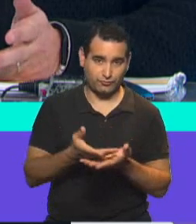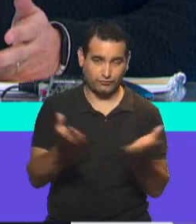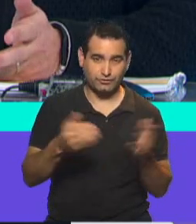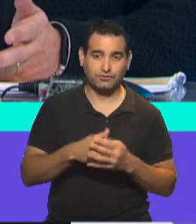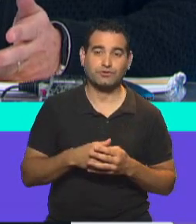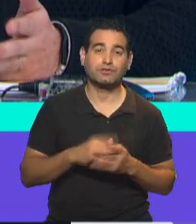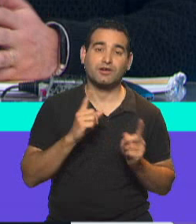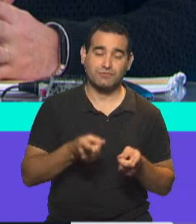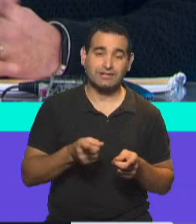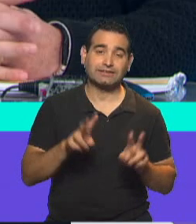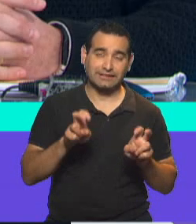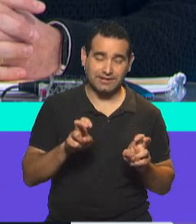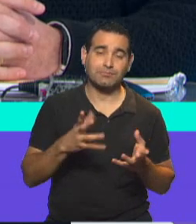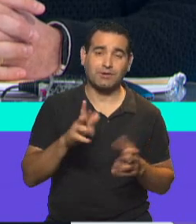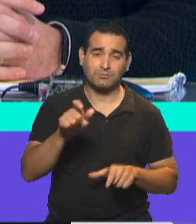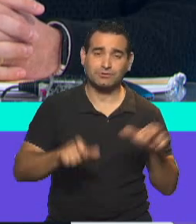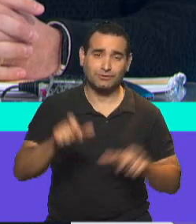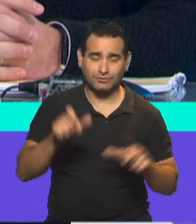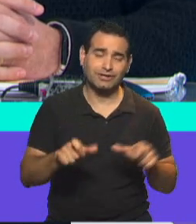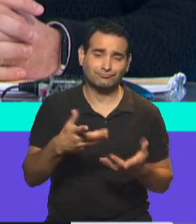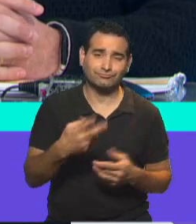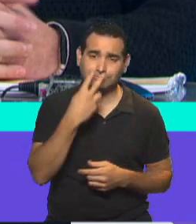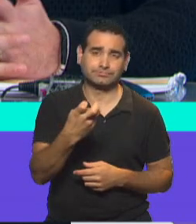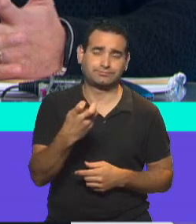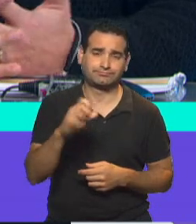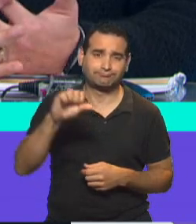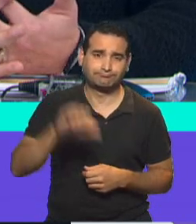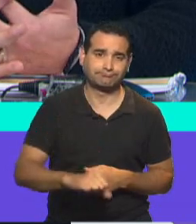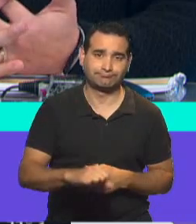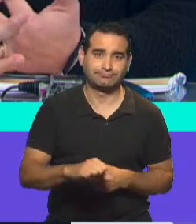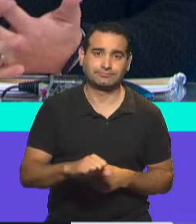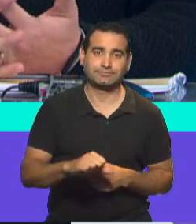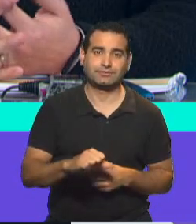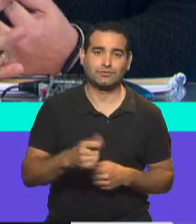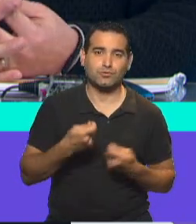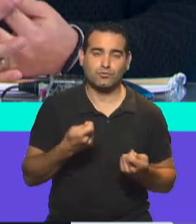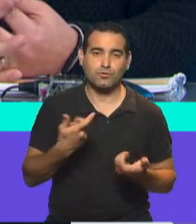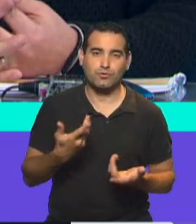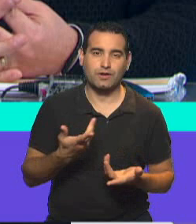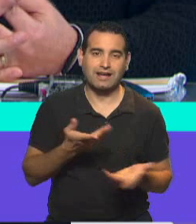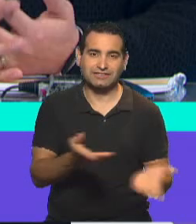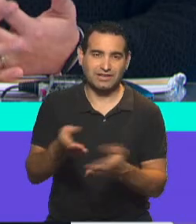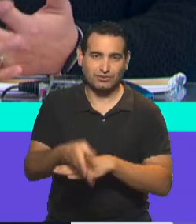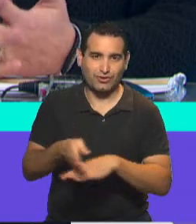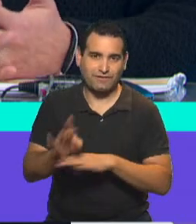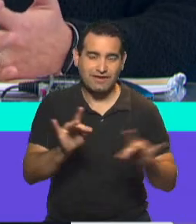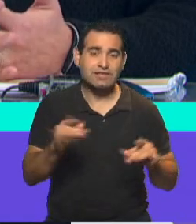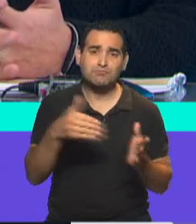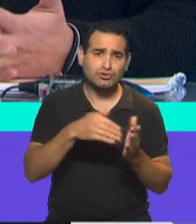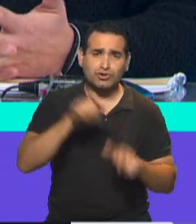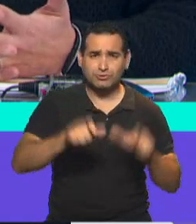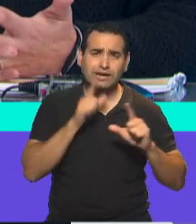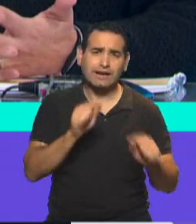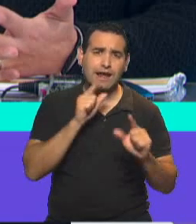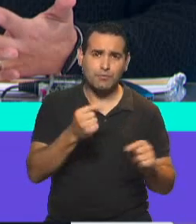y combate el flagelo de la pobreza energética desde ya. Claro. Y además respondemos un reclamo histórico de millones de usuarios y usuarias